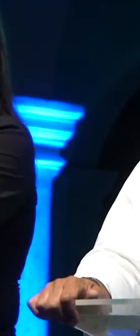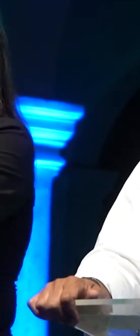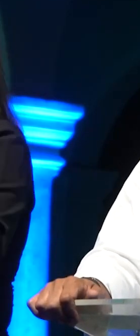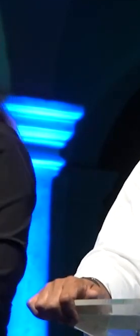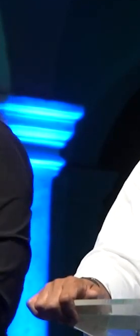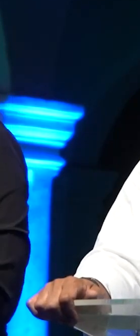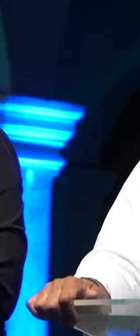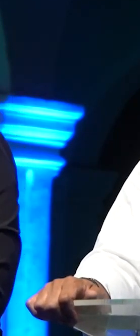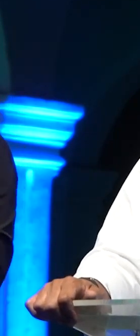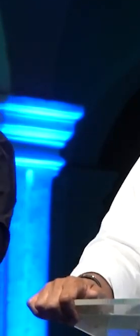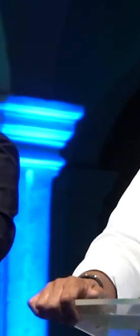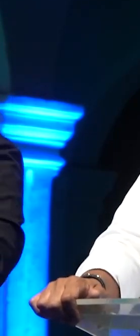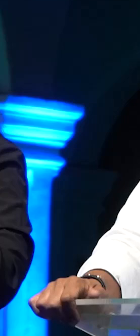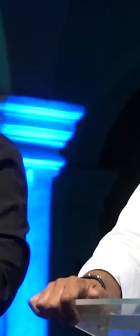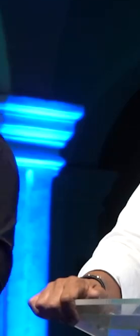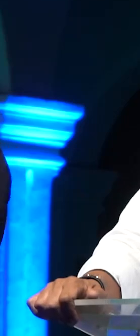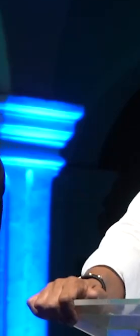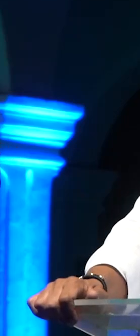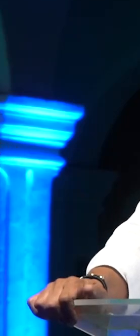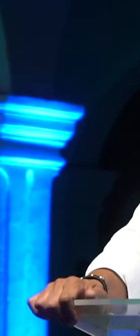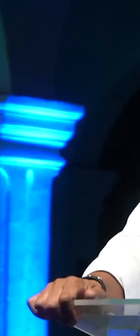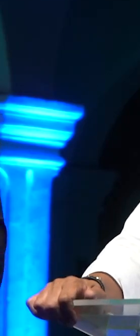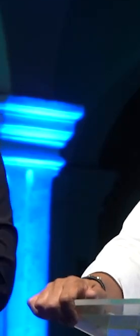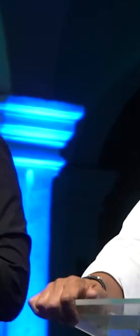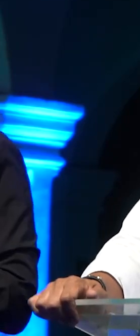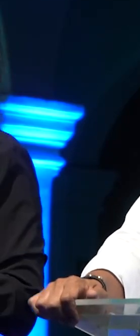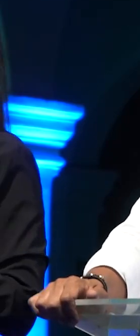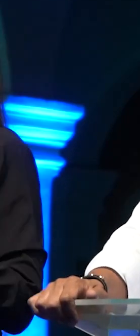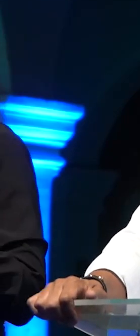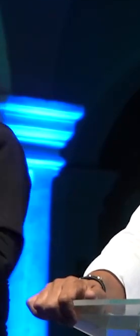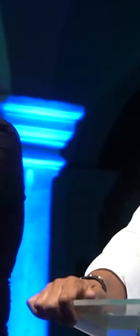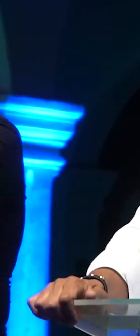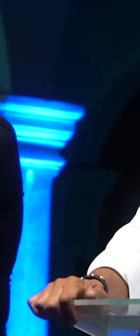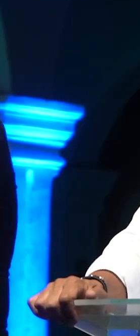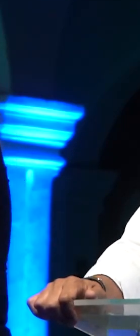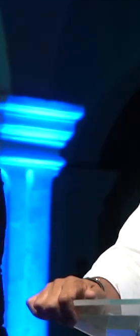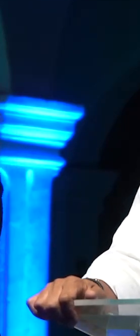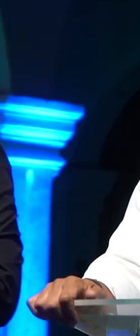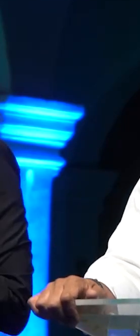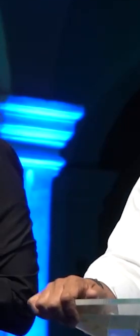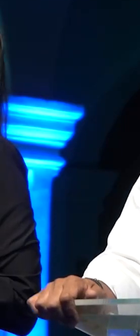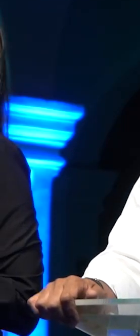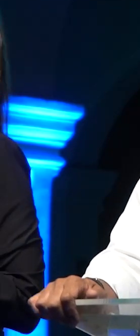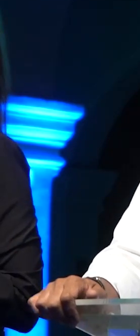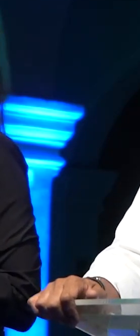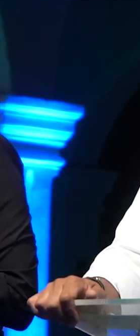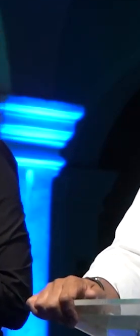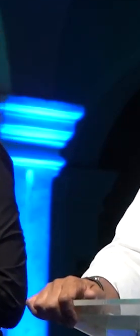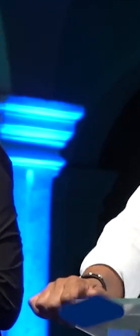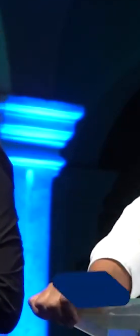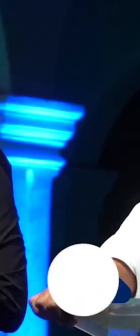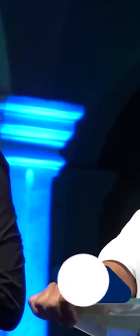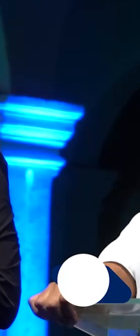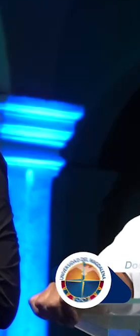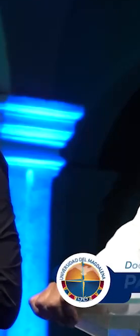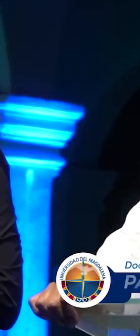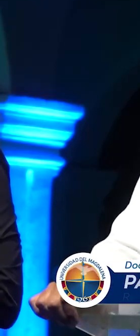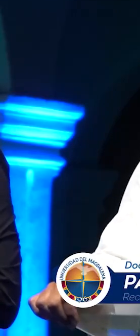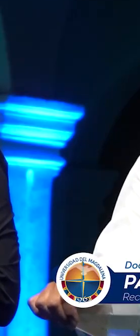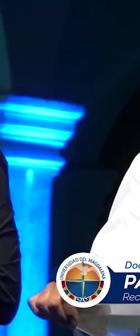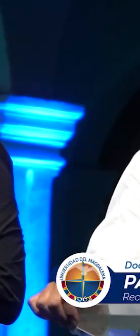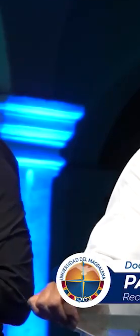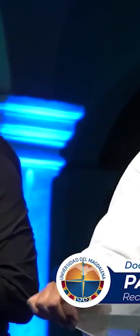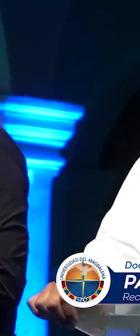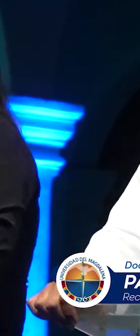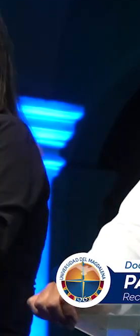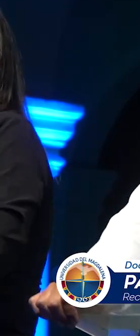promedio. Creo que si Sócrates o Aristóteles, filosofía, es probable que lo hubiesen pasado raspando a 3.20. Tenemos unos nuevos